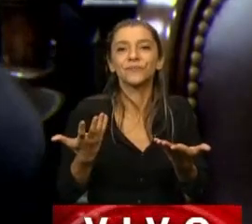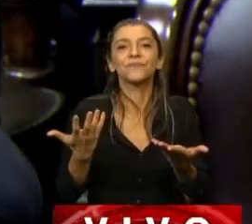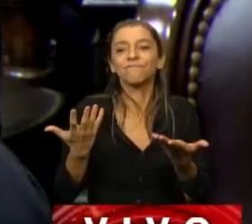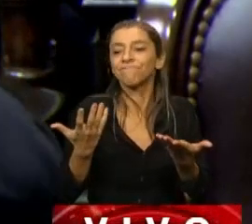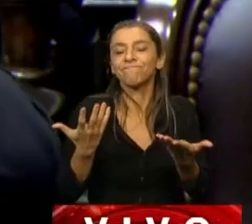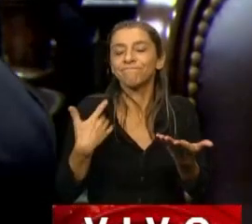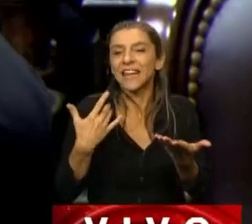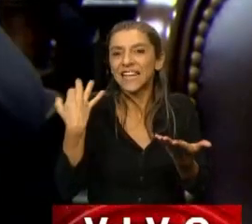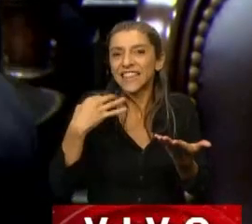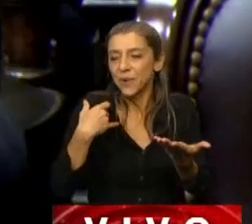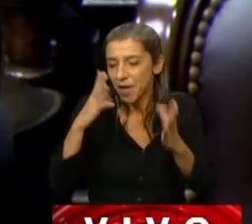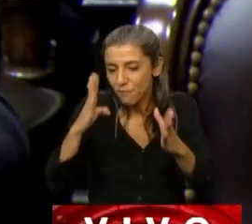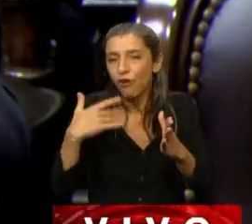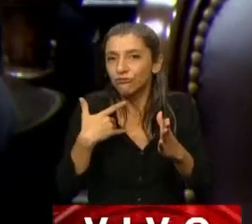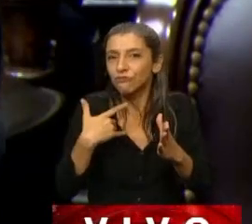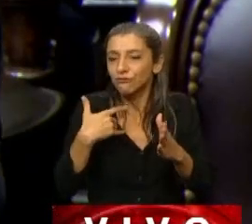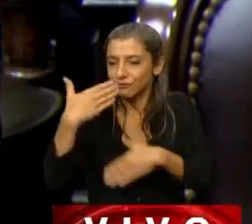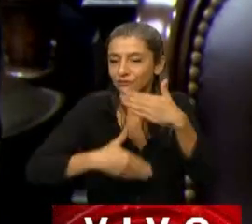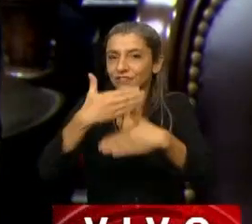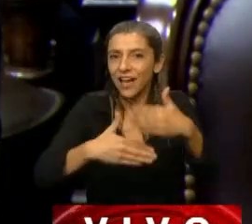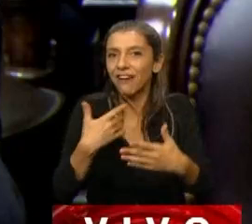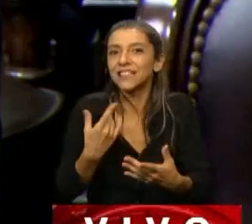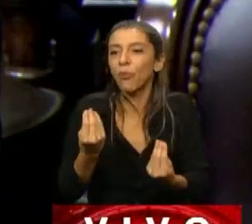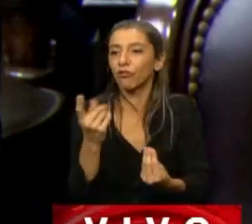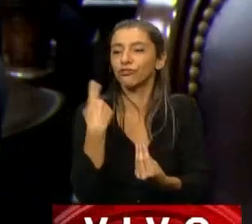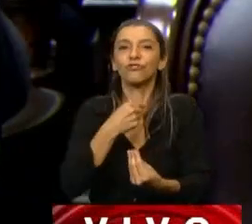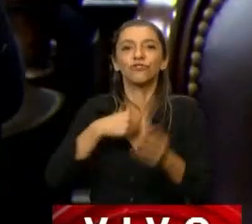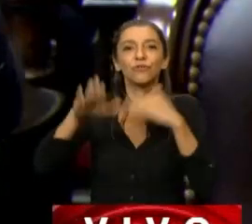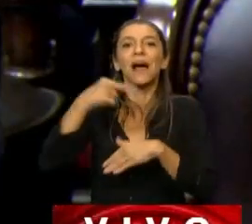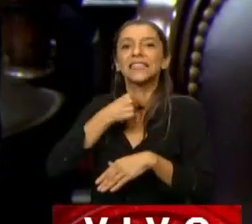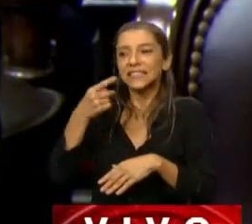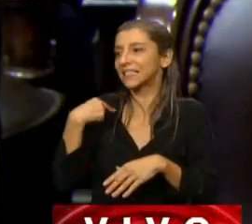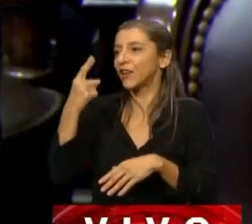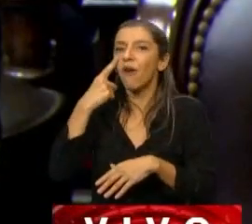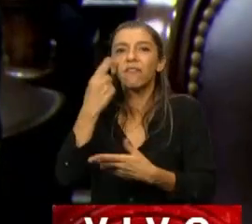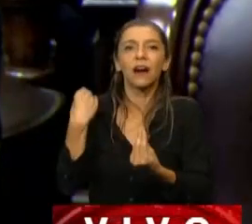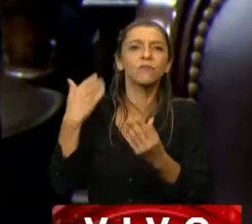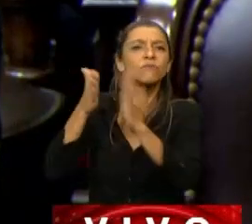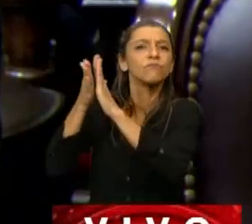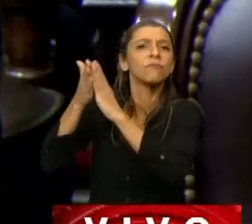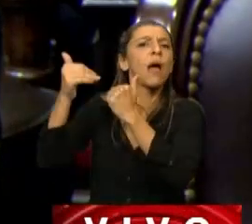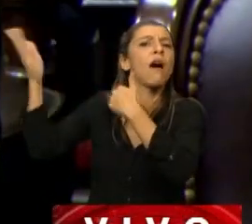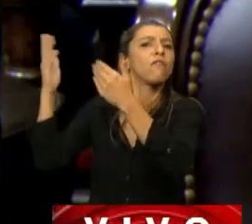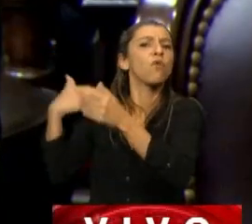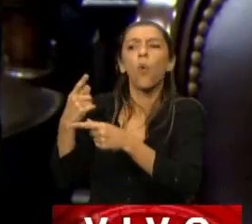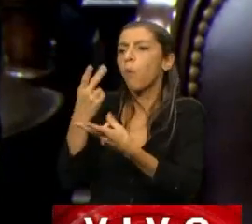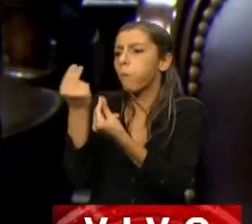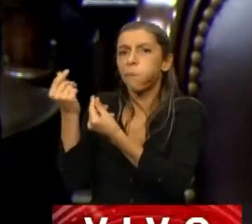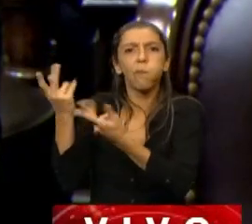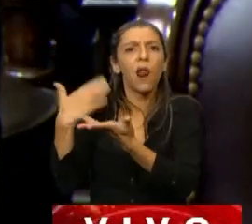eso vuelvo a insistir en la necesidad de avanzar en la investigación de la fuga de capitales, determinar cuáles son los sectores económicos que se